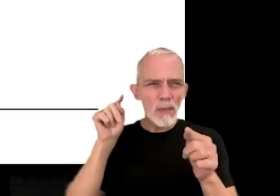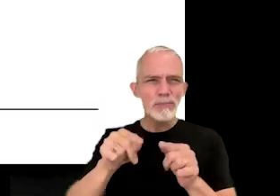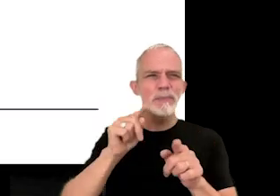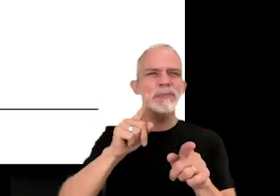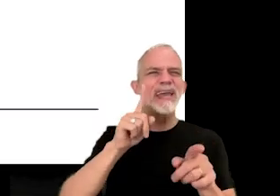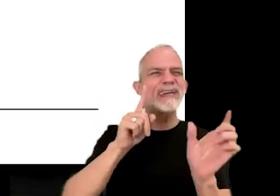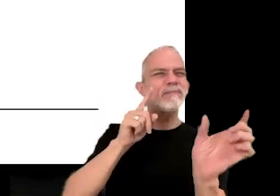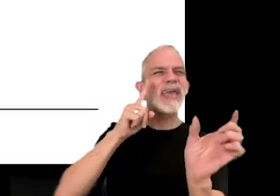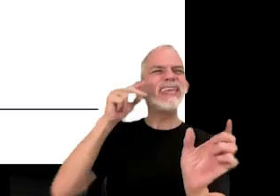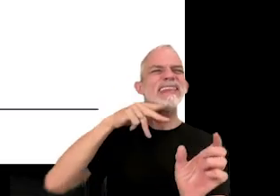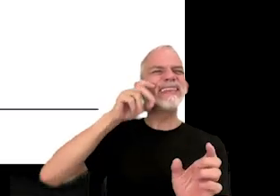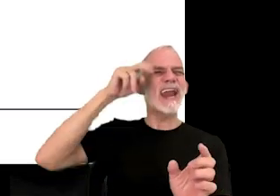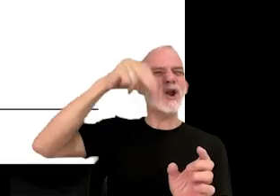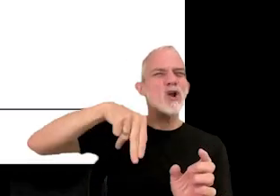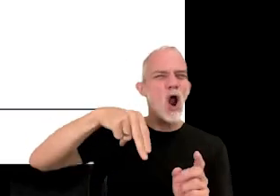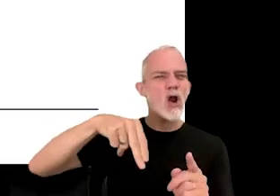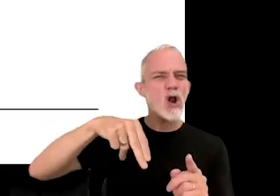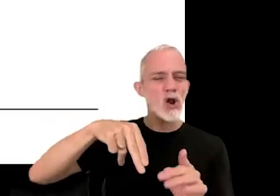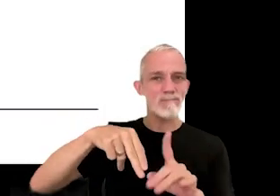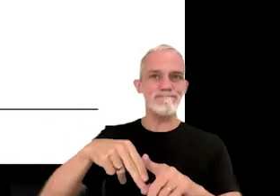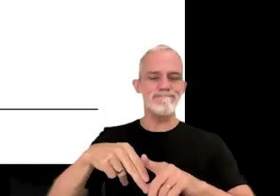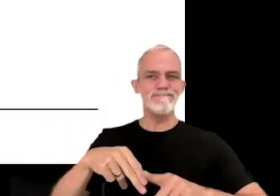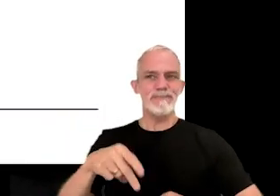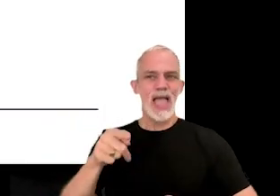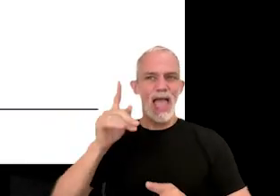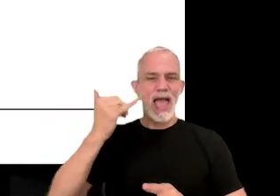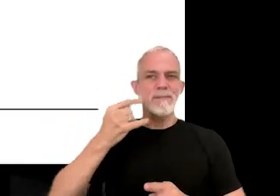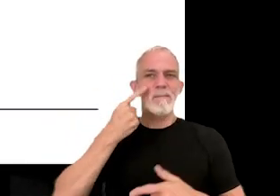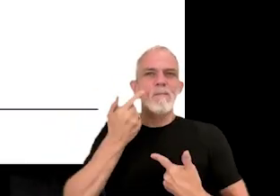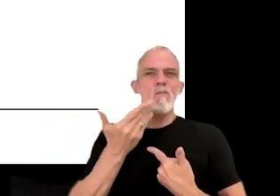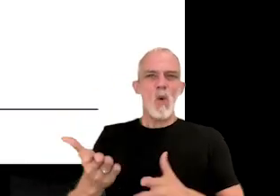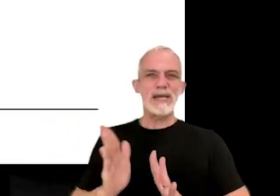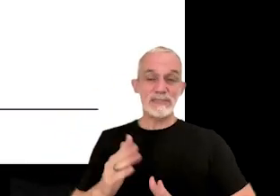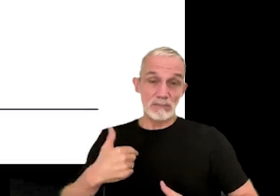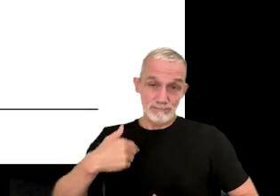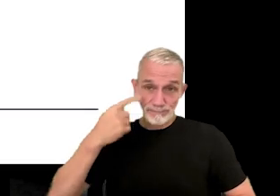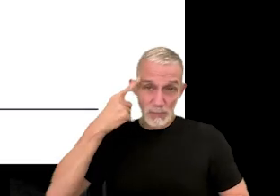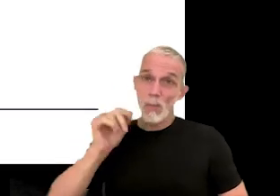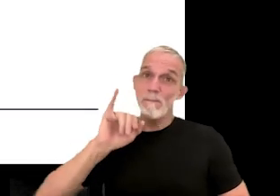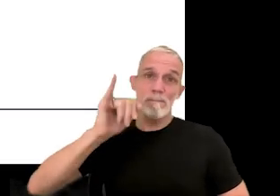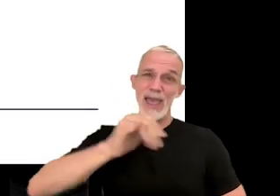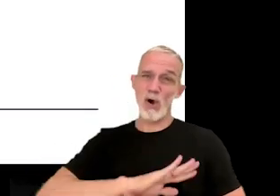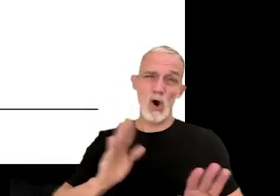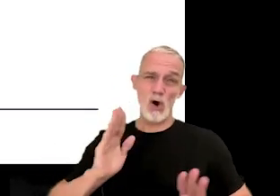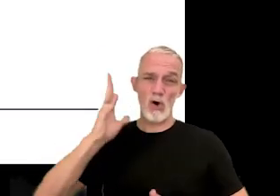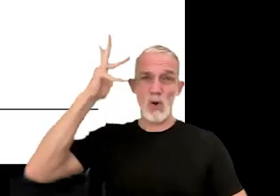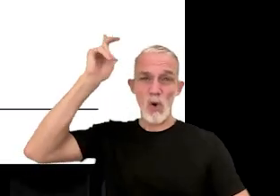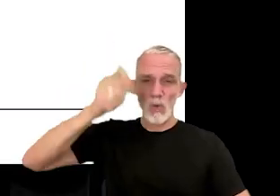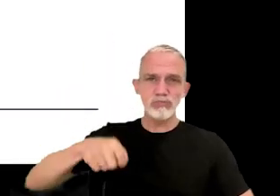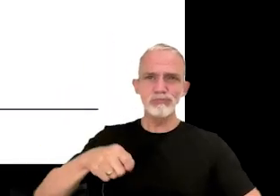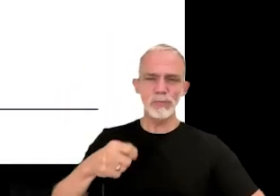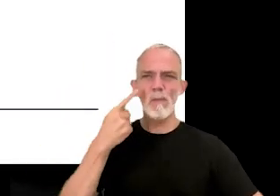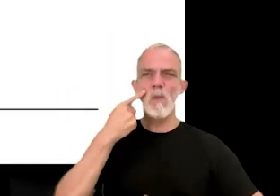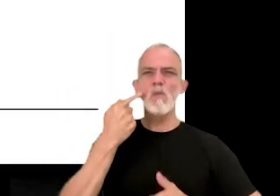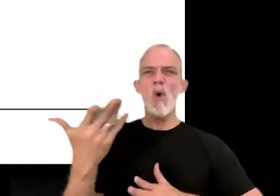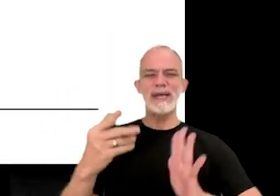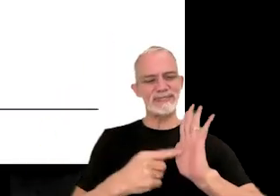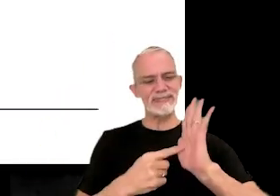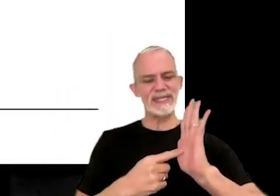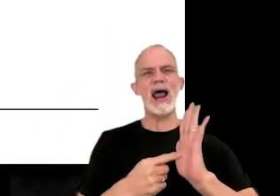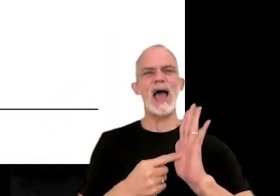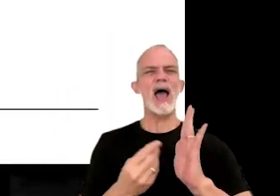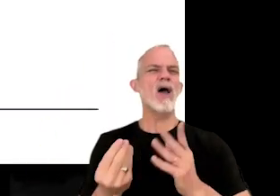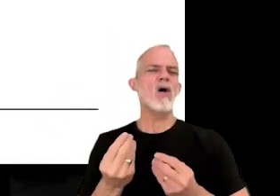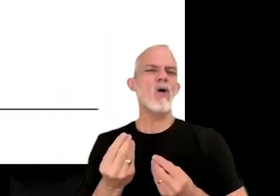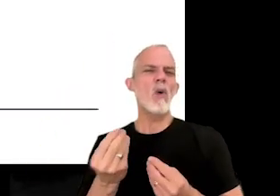Internón es el que nos viene a mostrar, a mí me parece el mejor fallo de reflejo, como para ver cuál